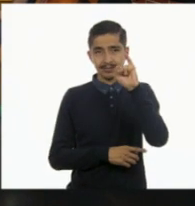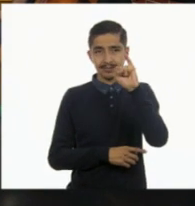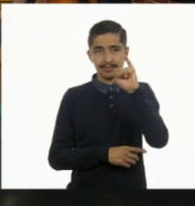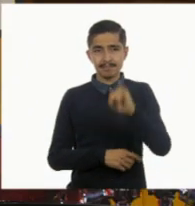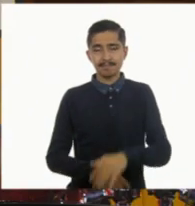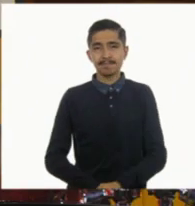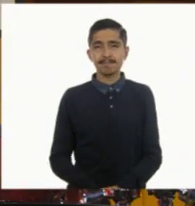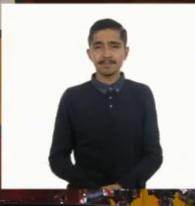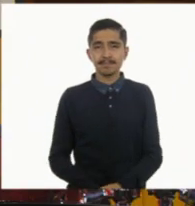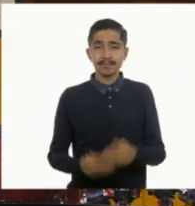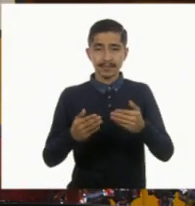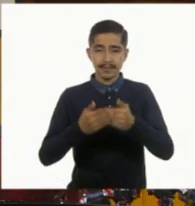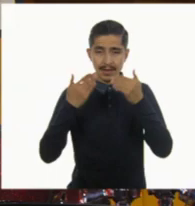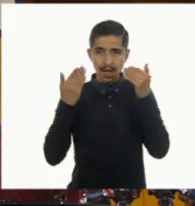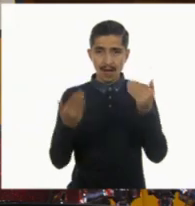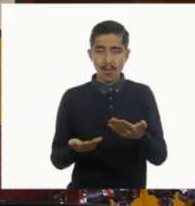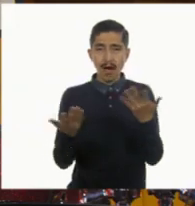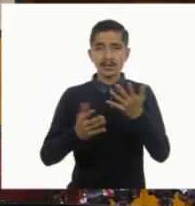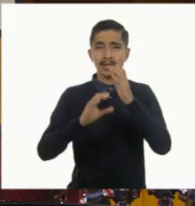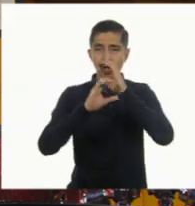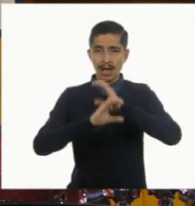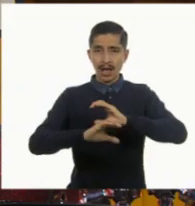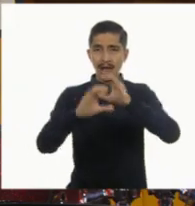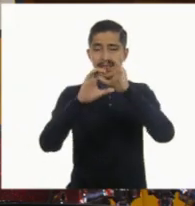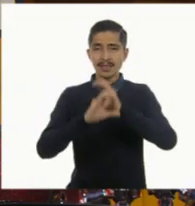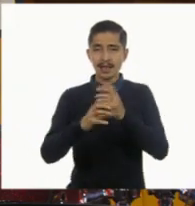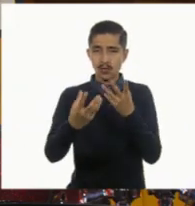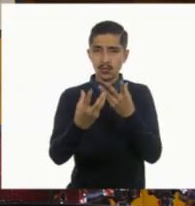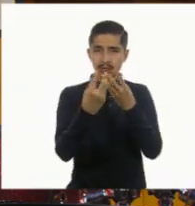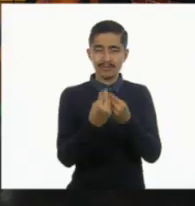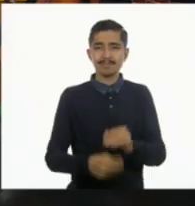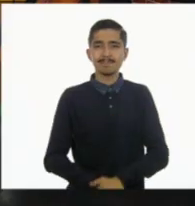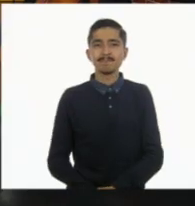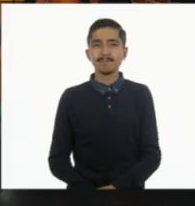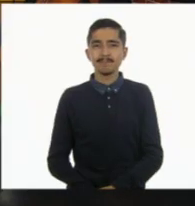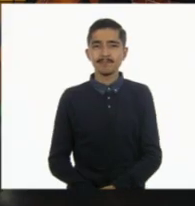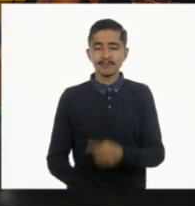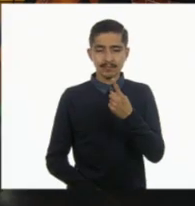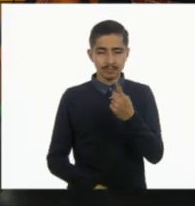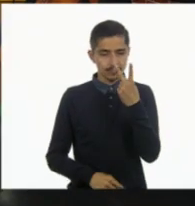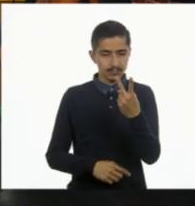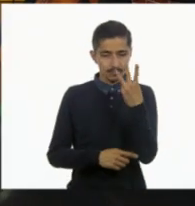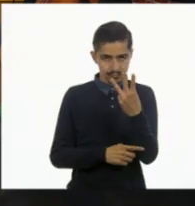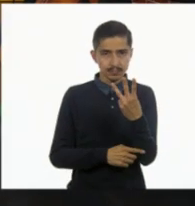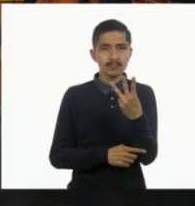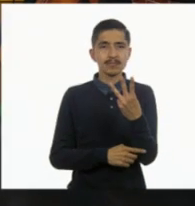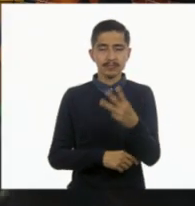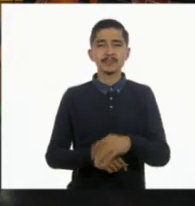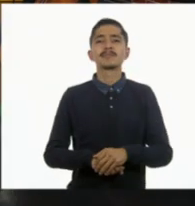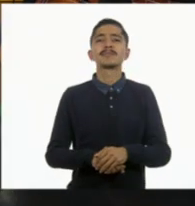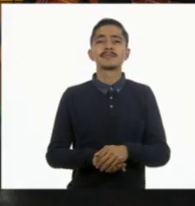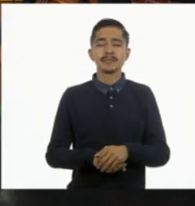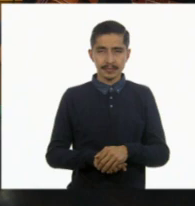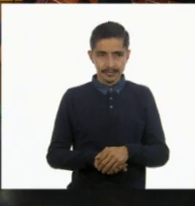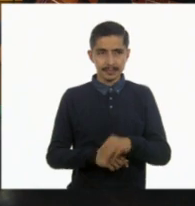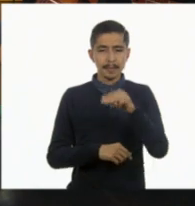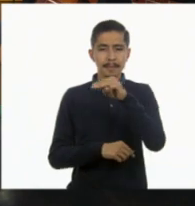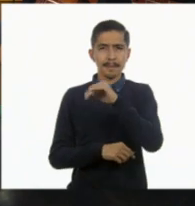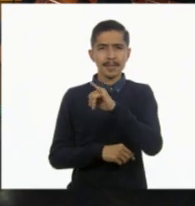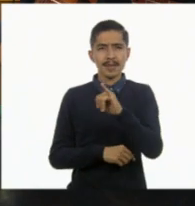si. Ahora lo entonamos cantando todos juntos. 1, 2, 3 y